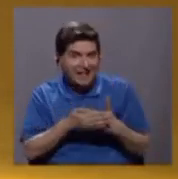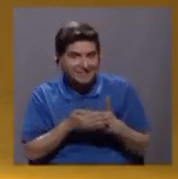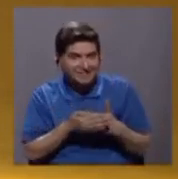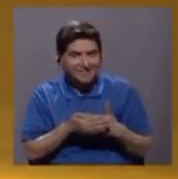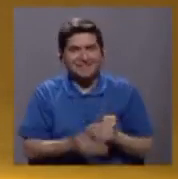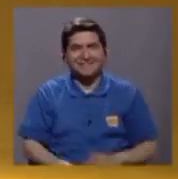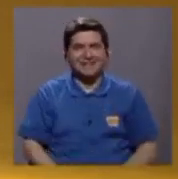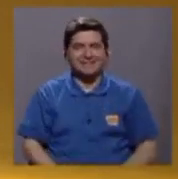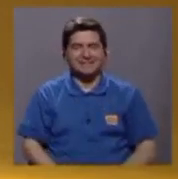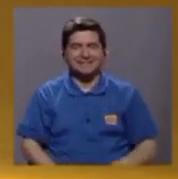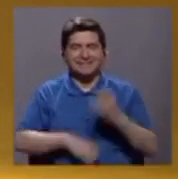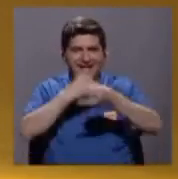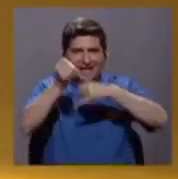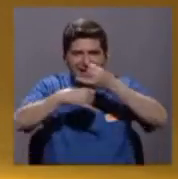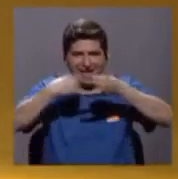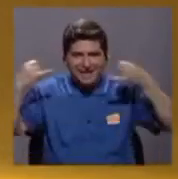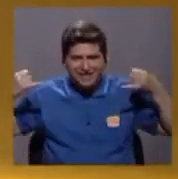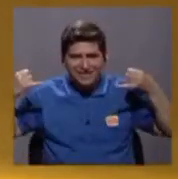en